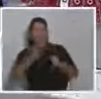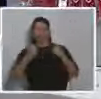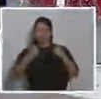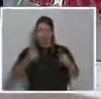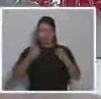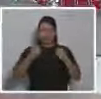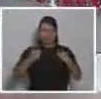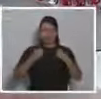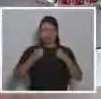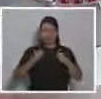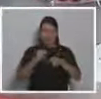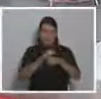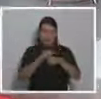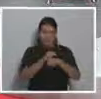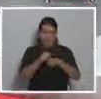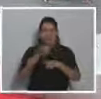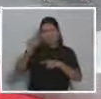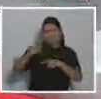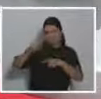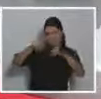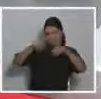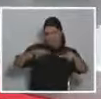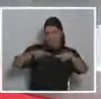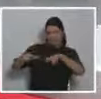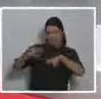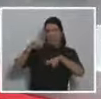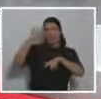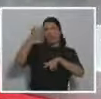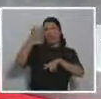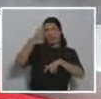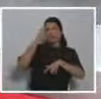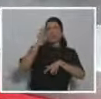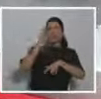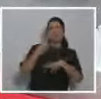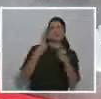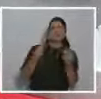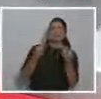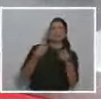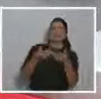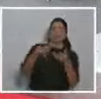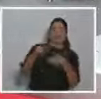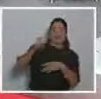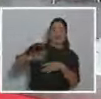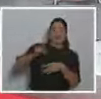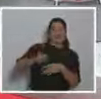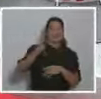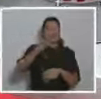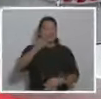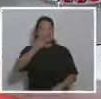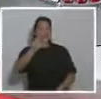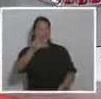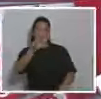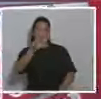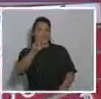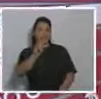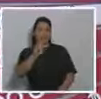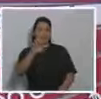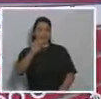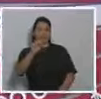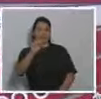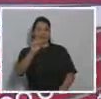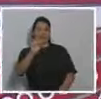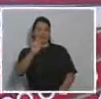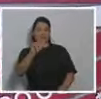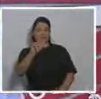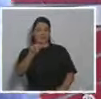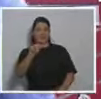si algo que... hay que hacer es calentar para esto, porque va a sudar, Patito, va a ver. Mario Esteban Solano Goñi. Don Mario, ¿cómo